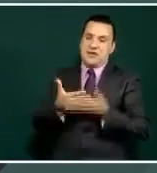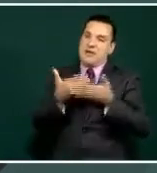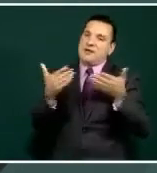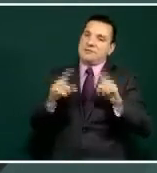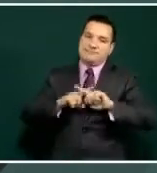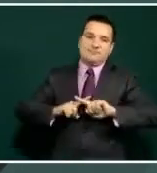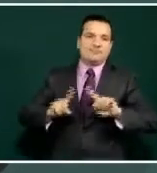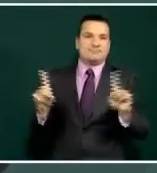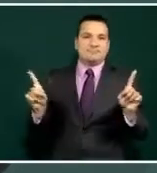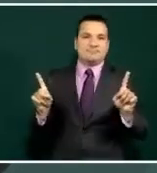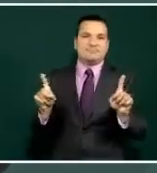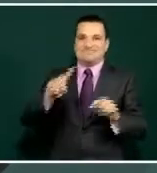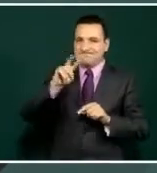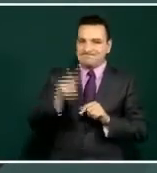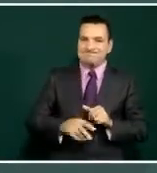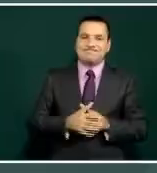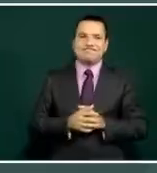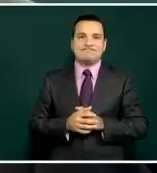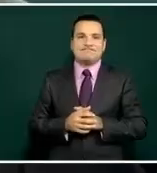desde